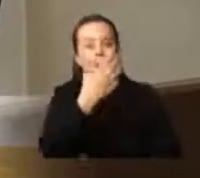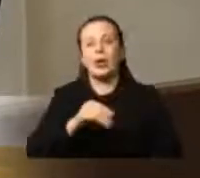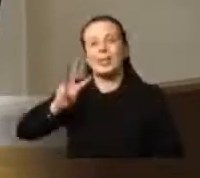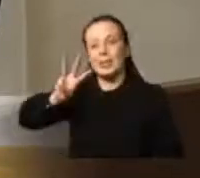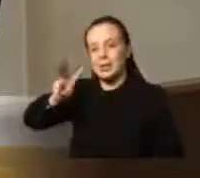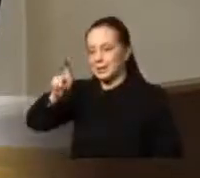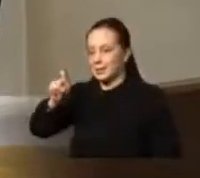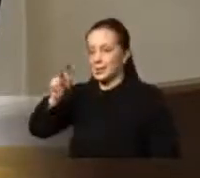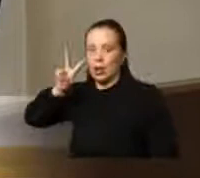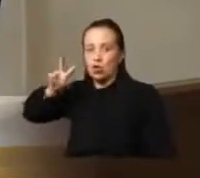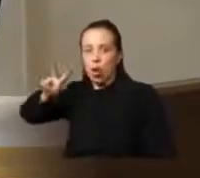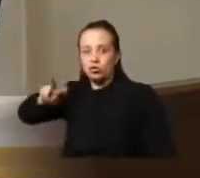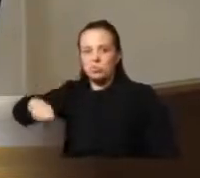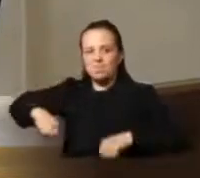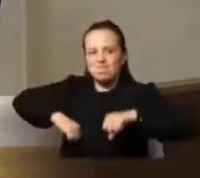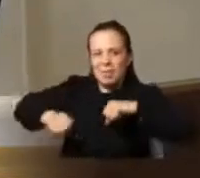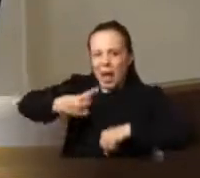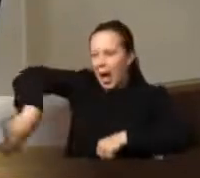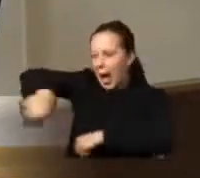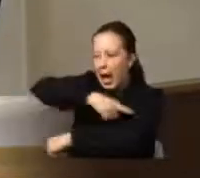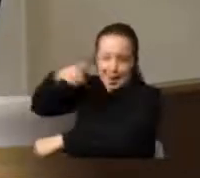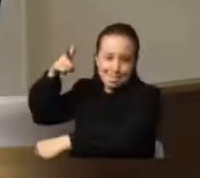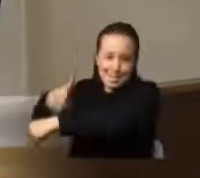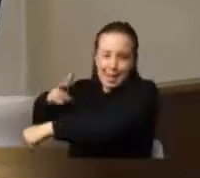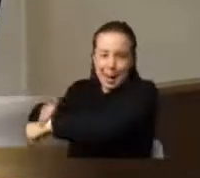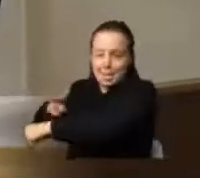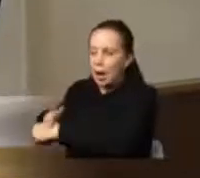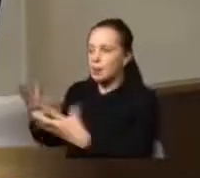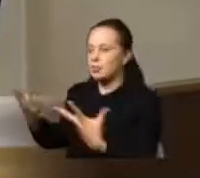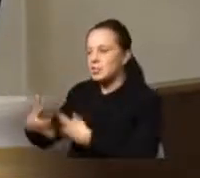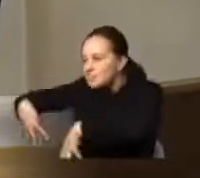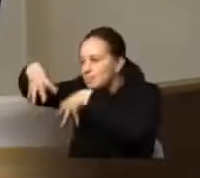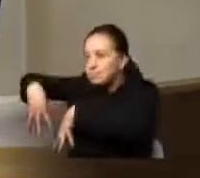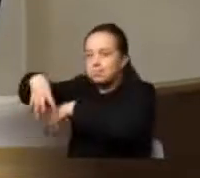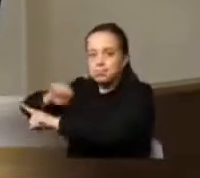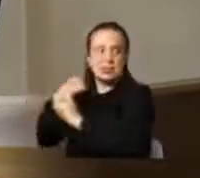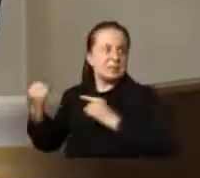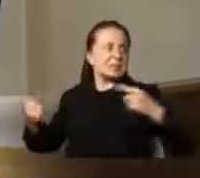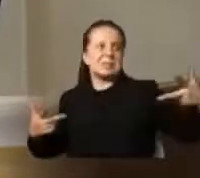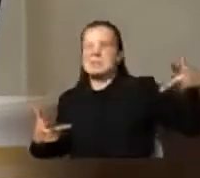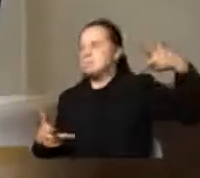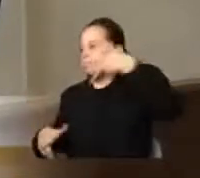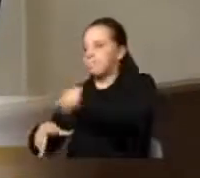362 actos de violencia física contra la protesta social,